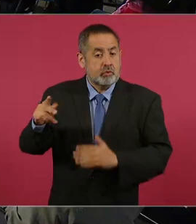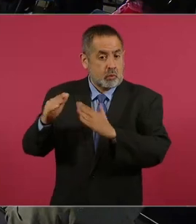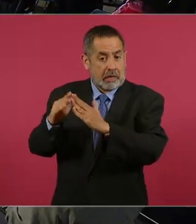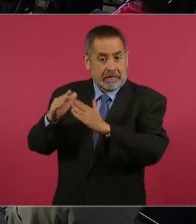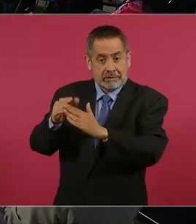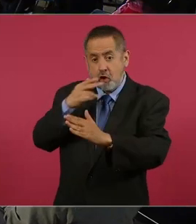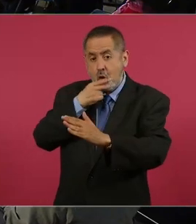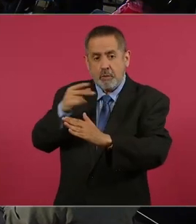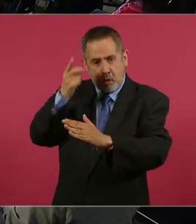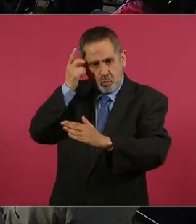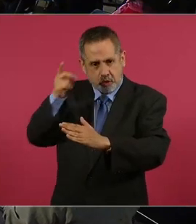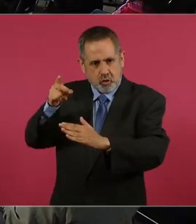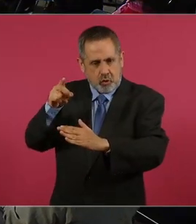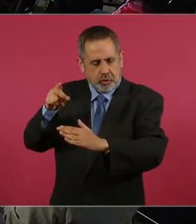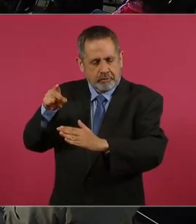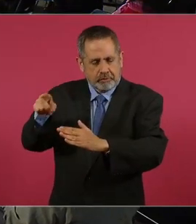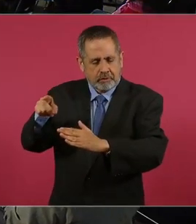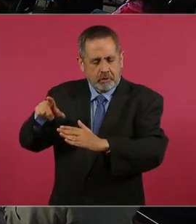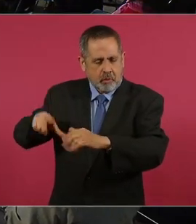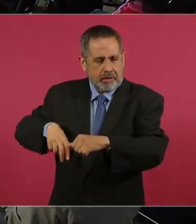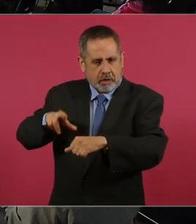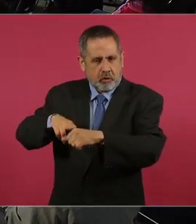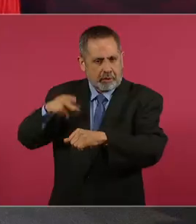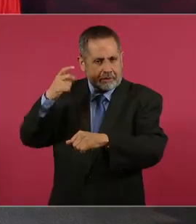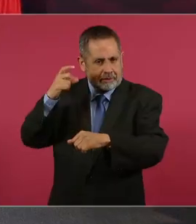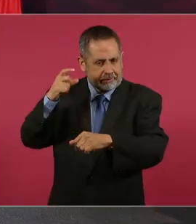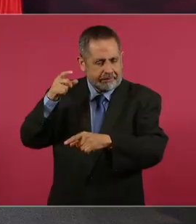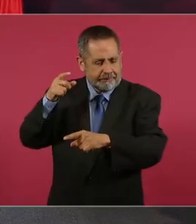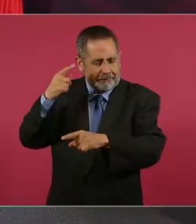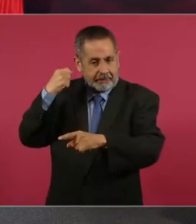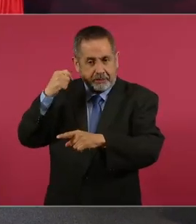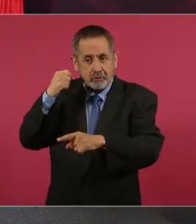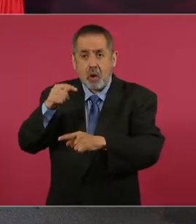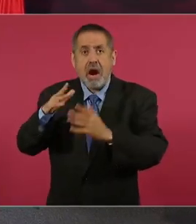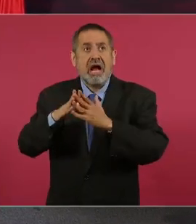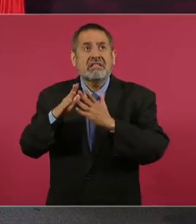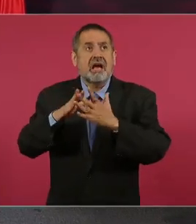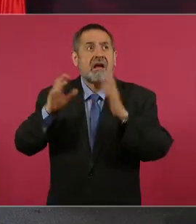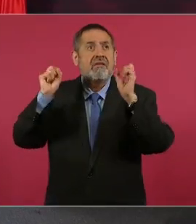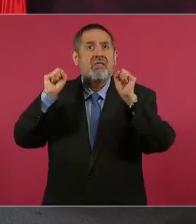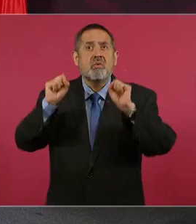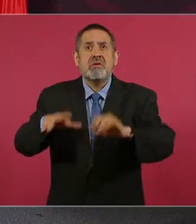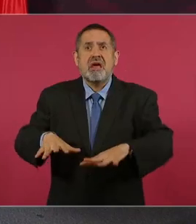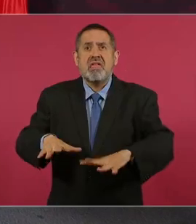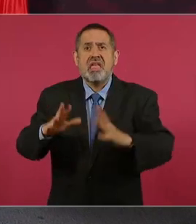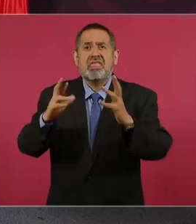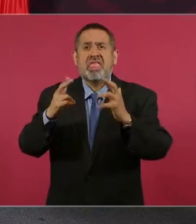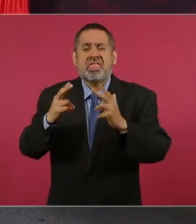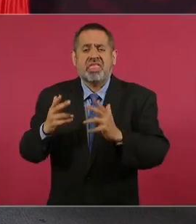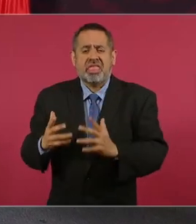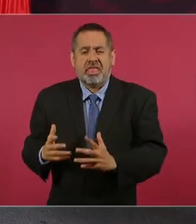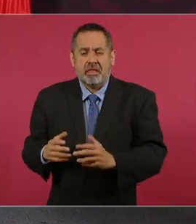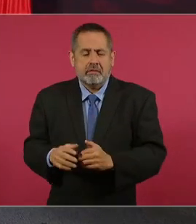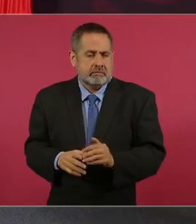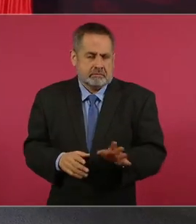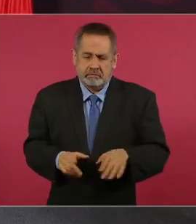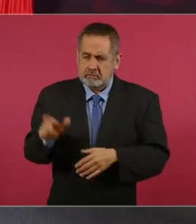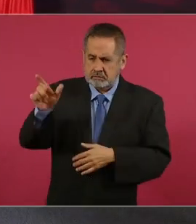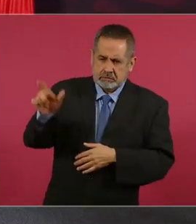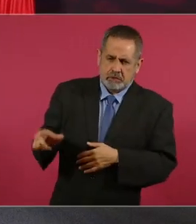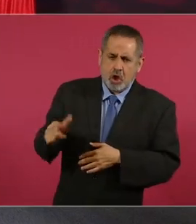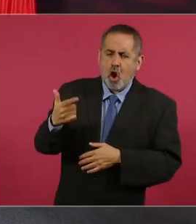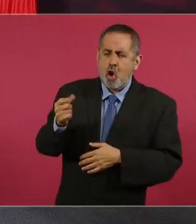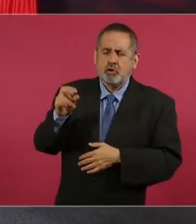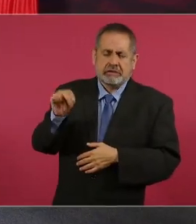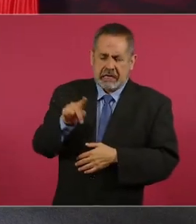estaba abandonada, pues. Pero bueno, ese es el maestro González Pedrero. O